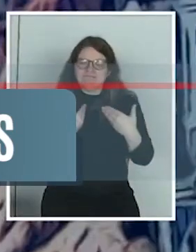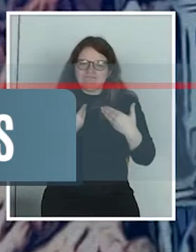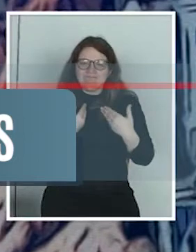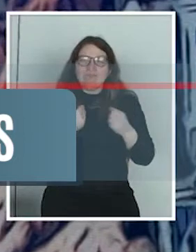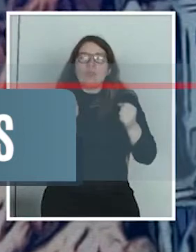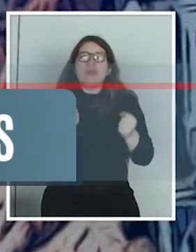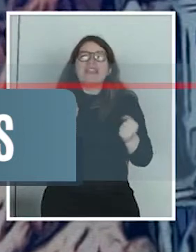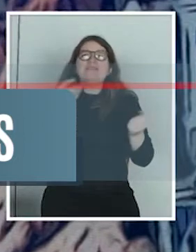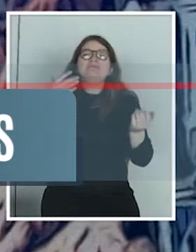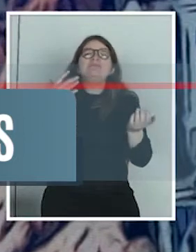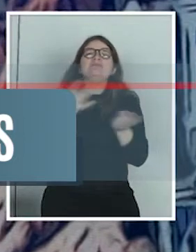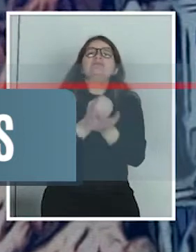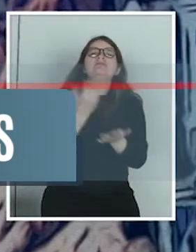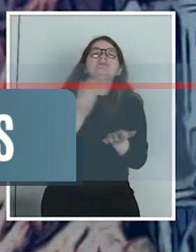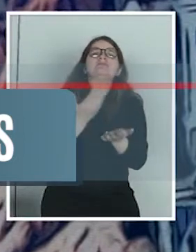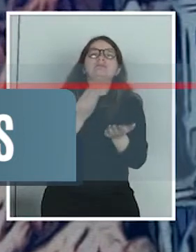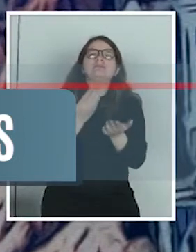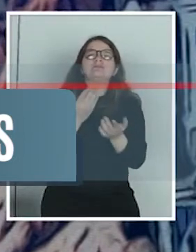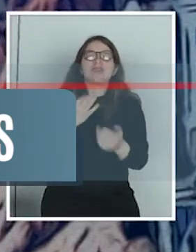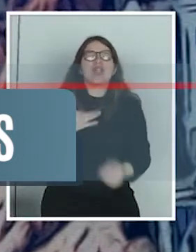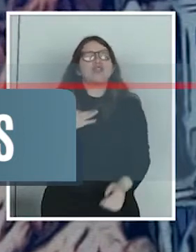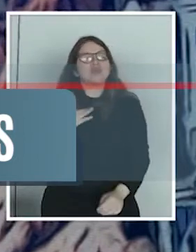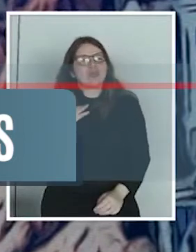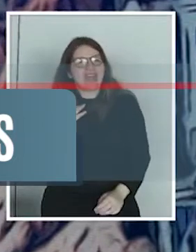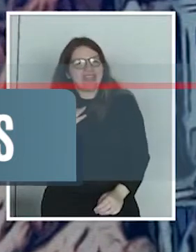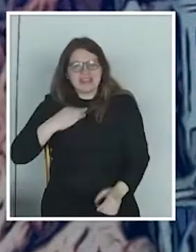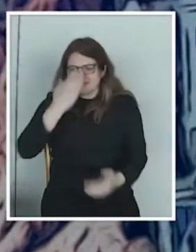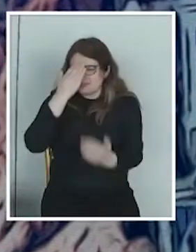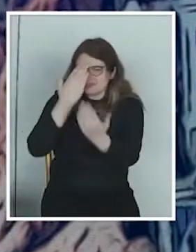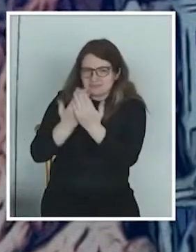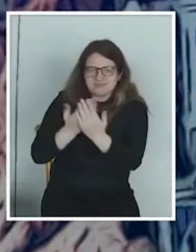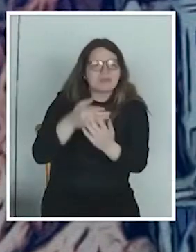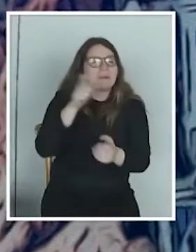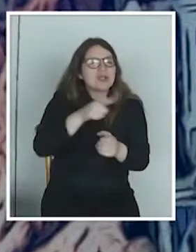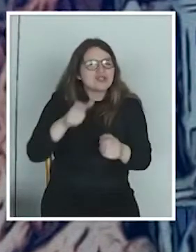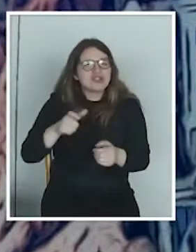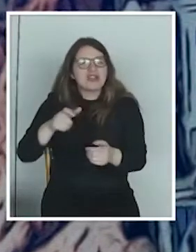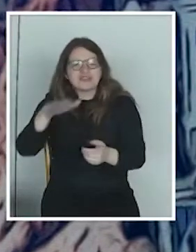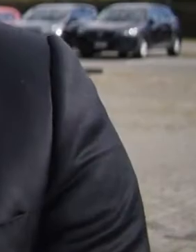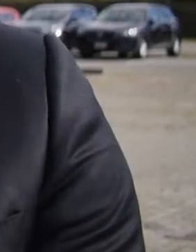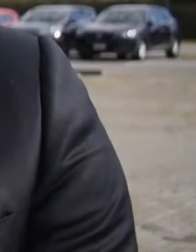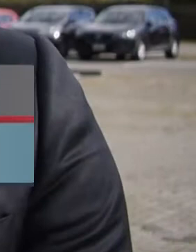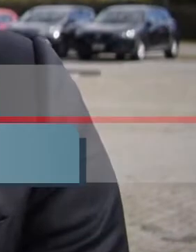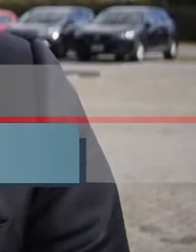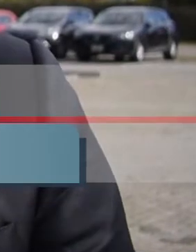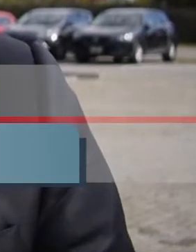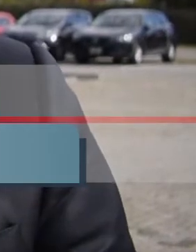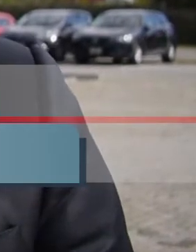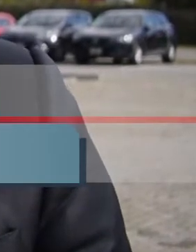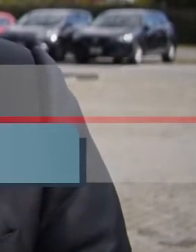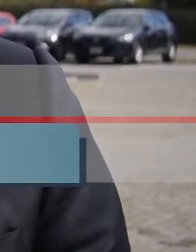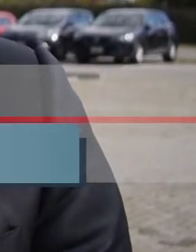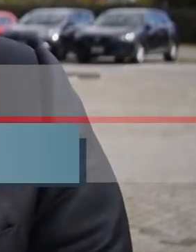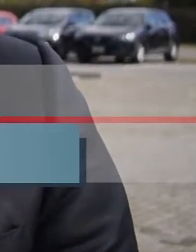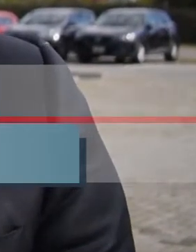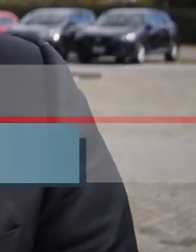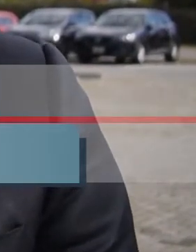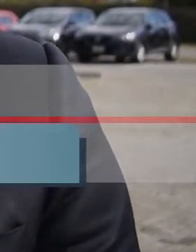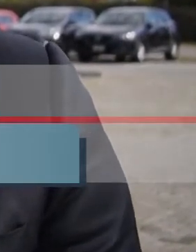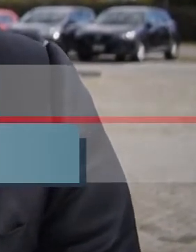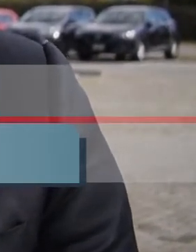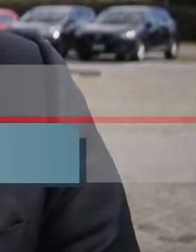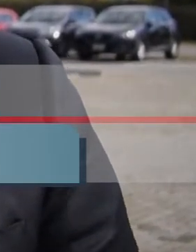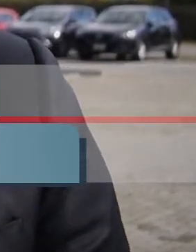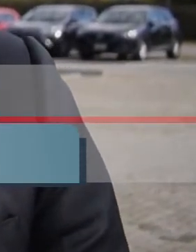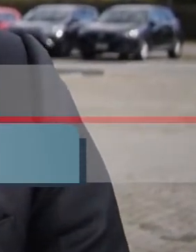para la naciente institucionalidad bueno este evento es un un icono muy importante